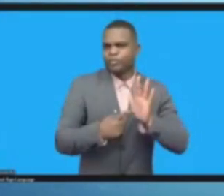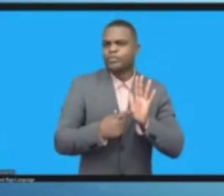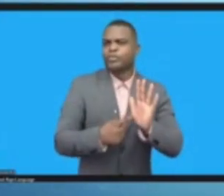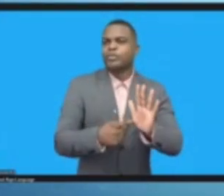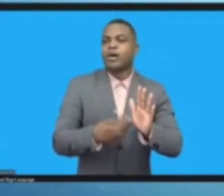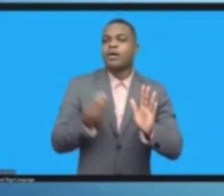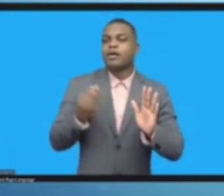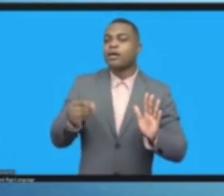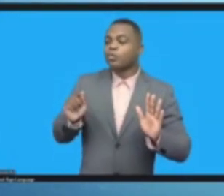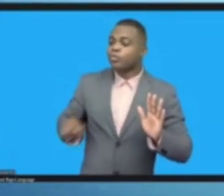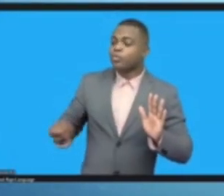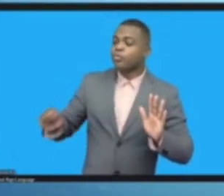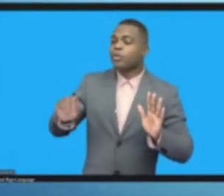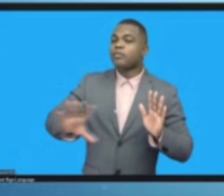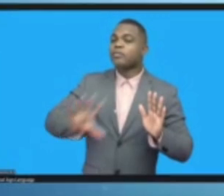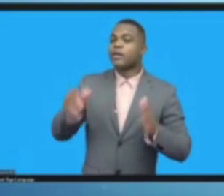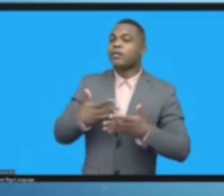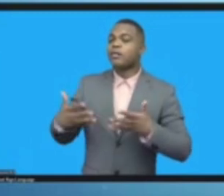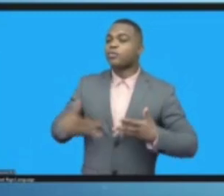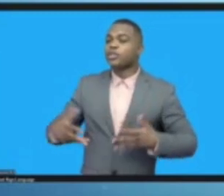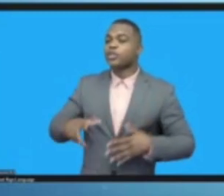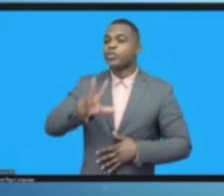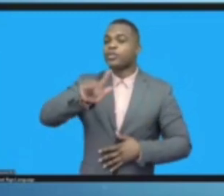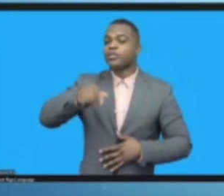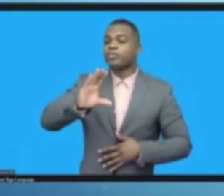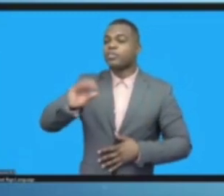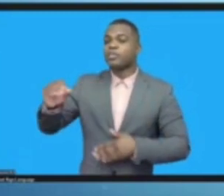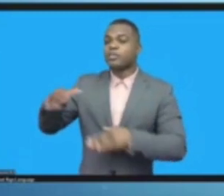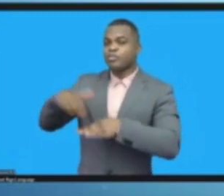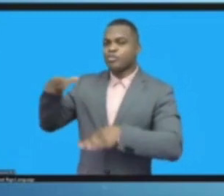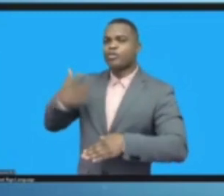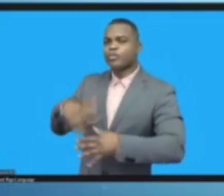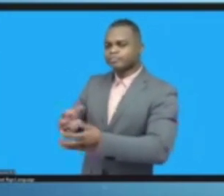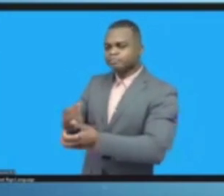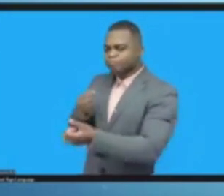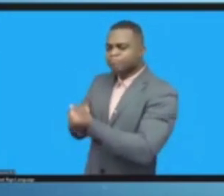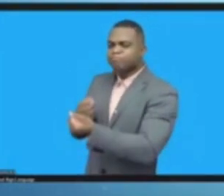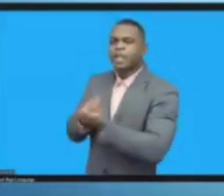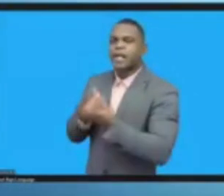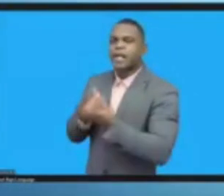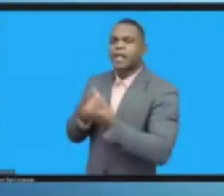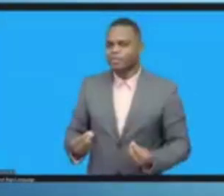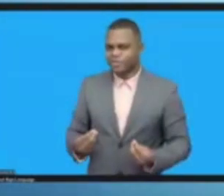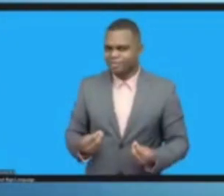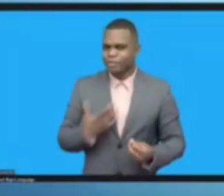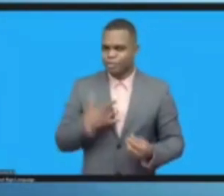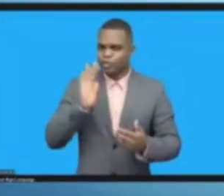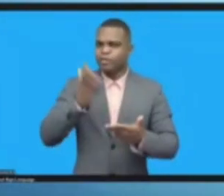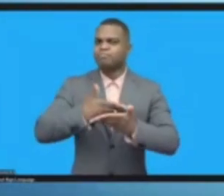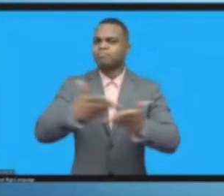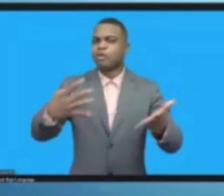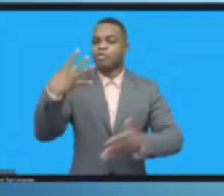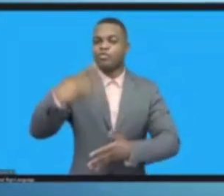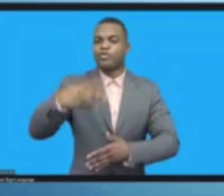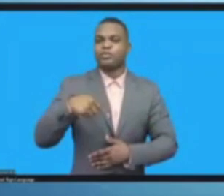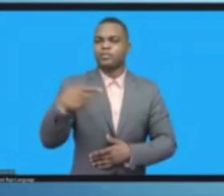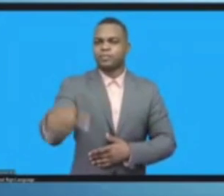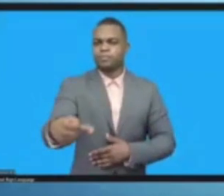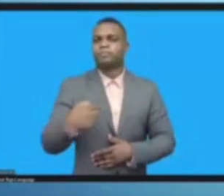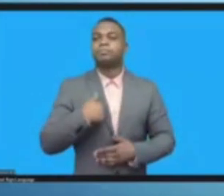es trabajé con ellos Hace seis o siete meses quizás hace más anunciamos juntos que íbamos a